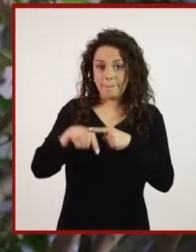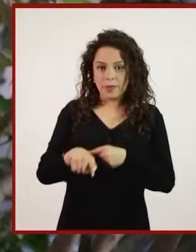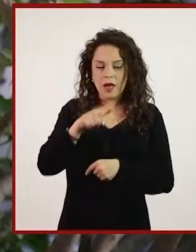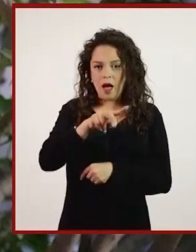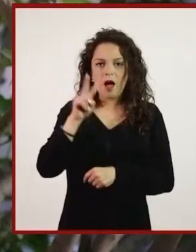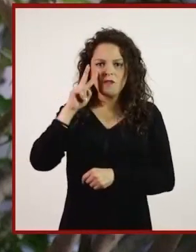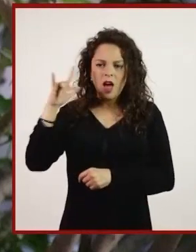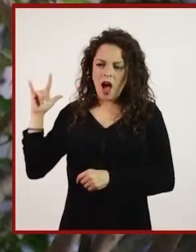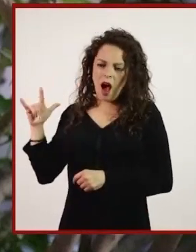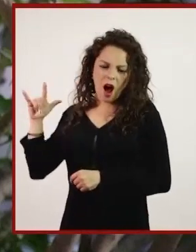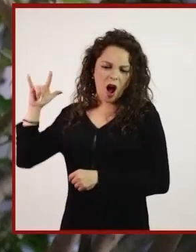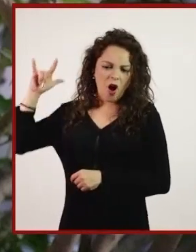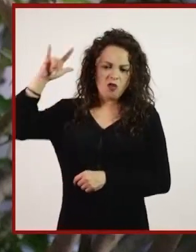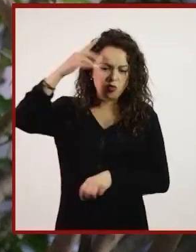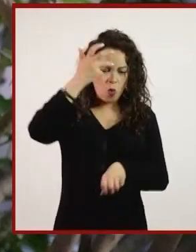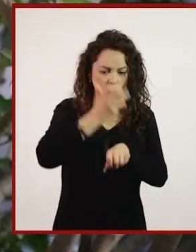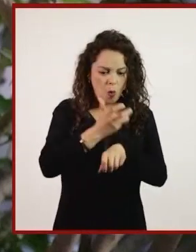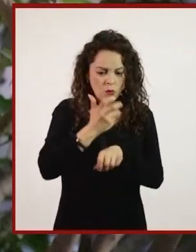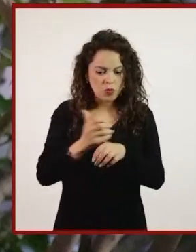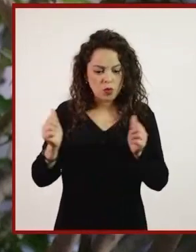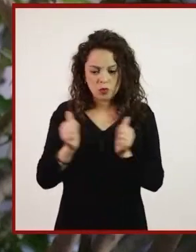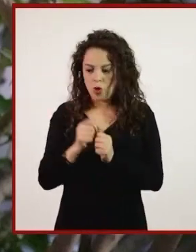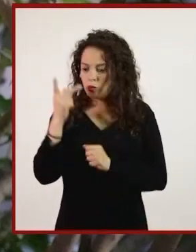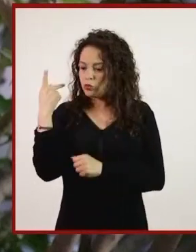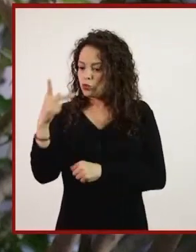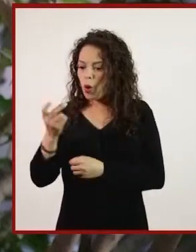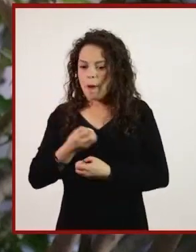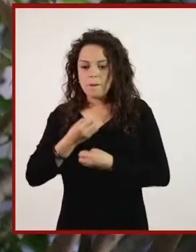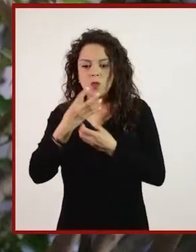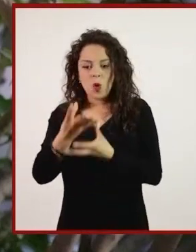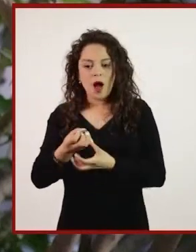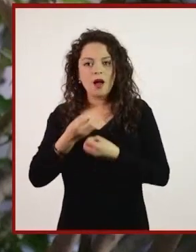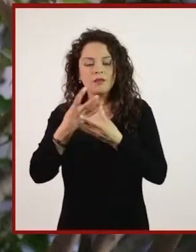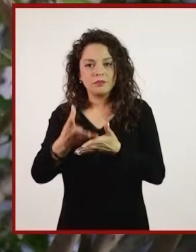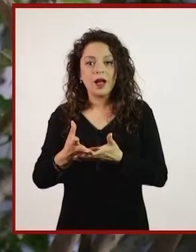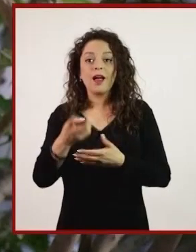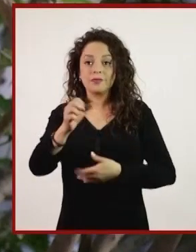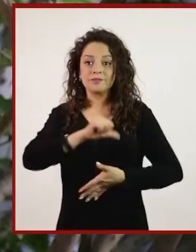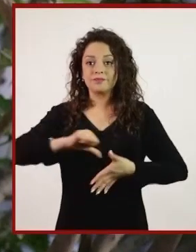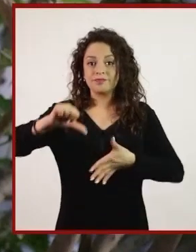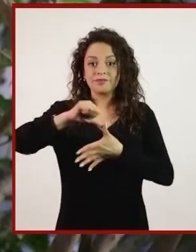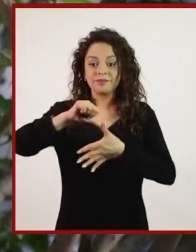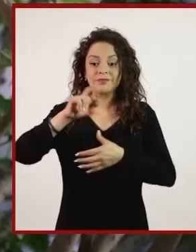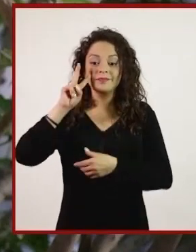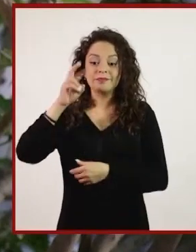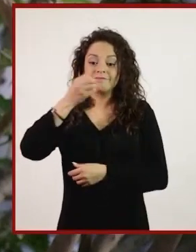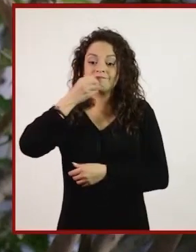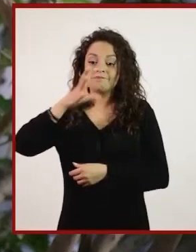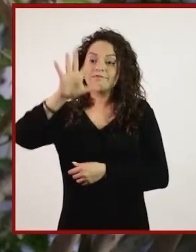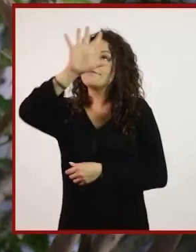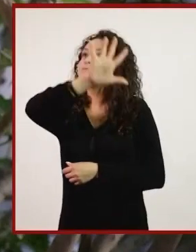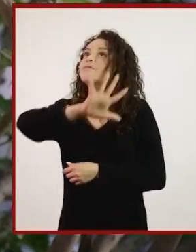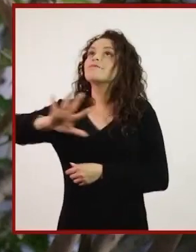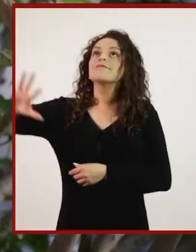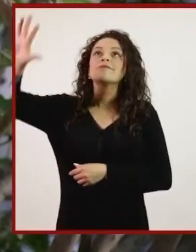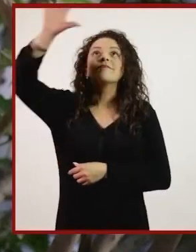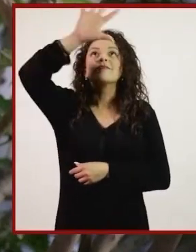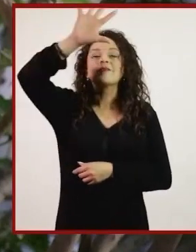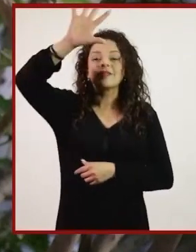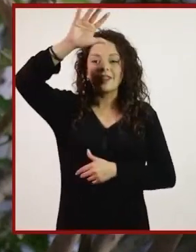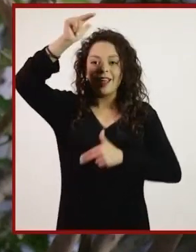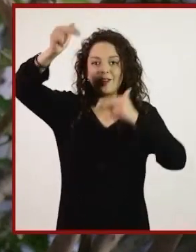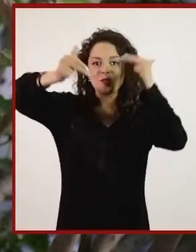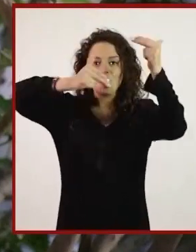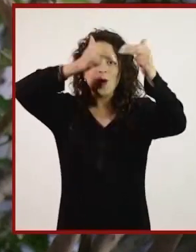espacios y los cambia. Ya en sus inicios como poeta, había volado aviones en los Estados Unidos con fragmentos de sus poemas, dándole así